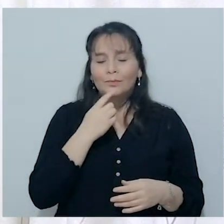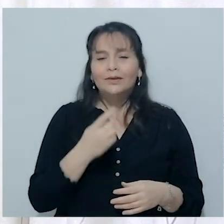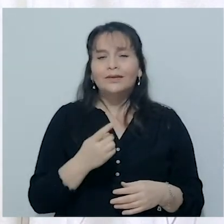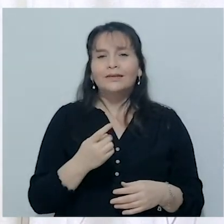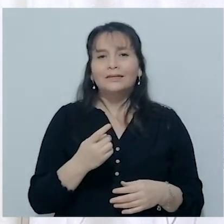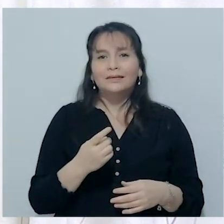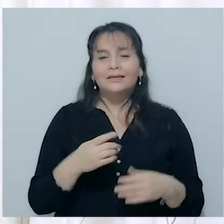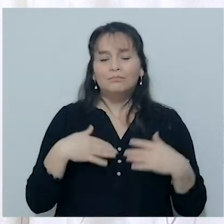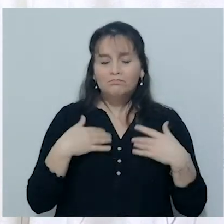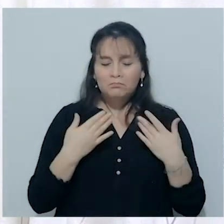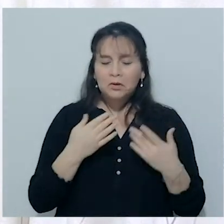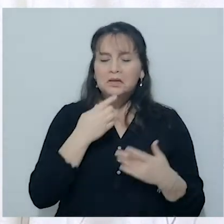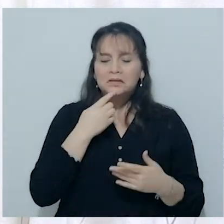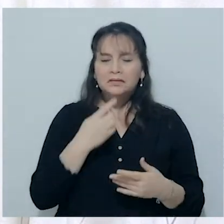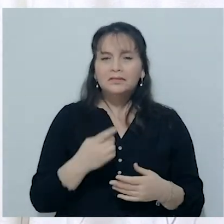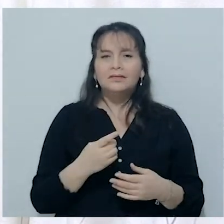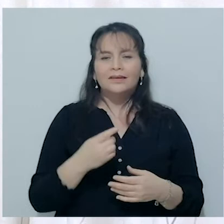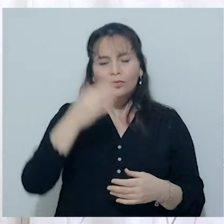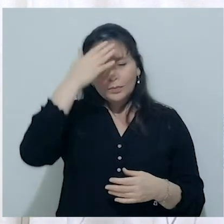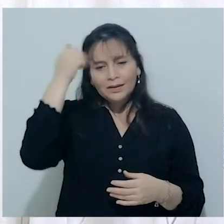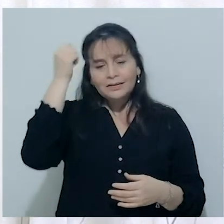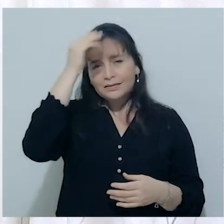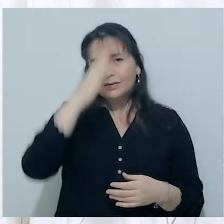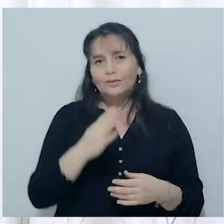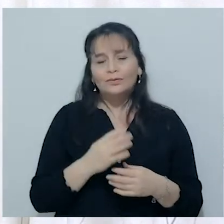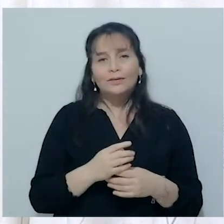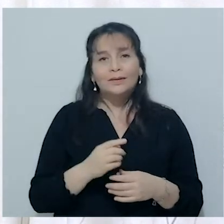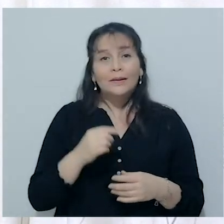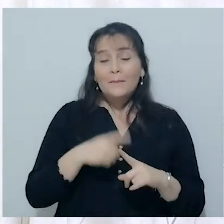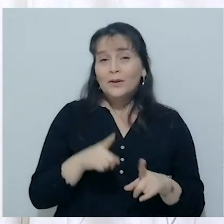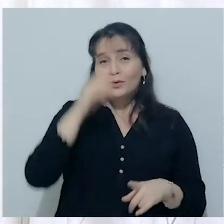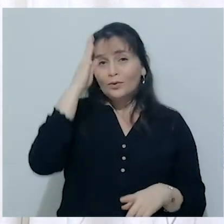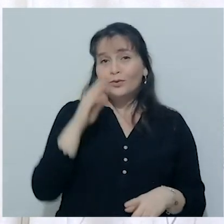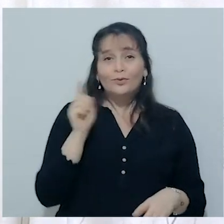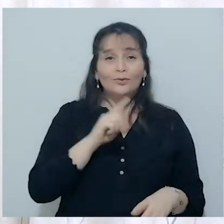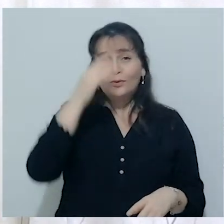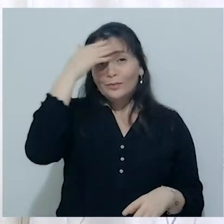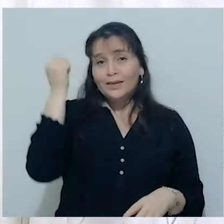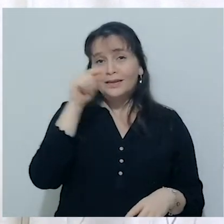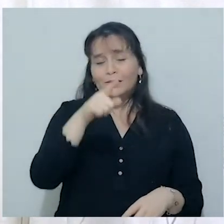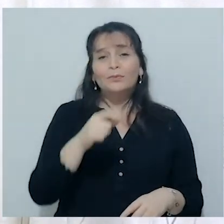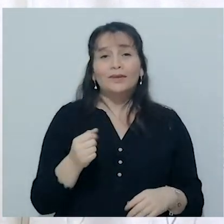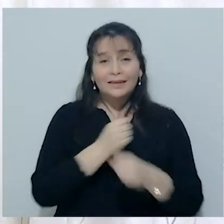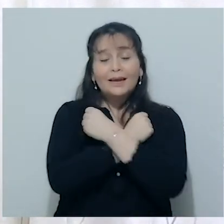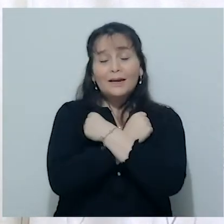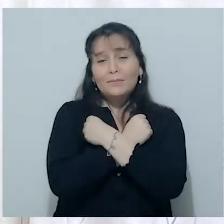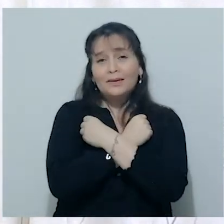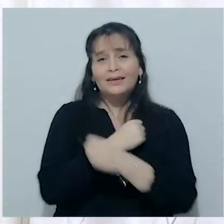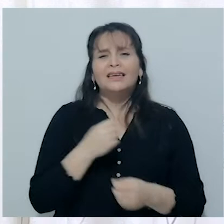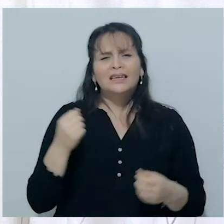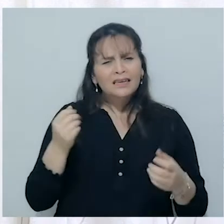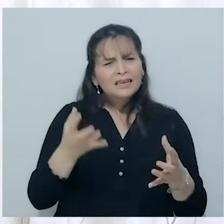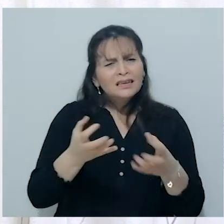no puedes dejar de ser más sincero y reconocer que quizá te olvidaste de Dios. Pero Dios no se olvidó de ti porque te ama.